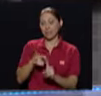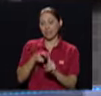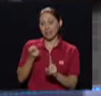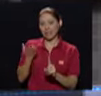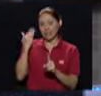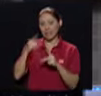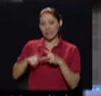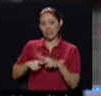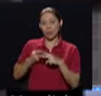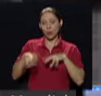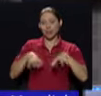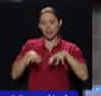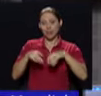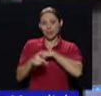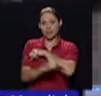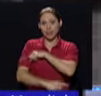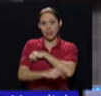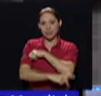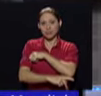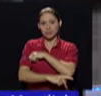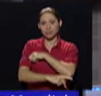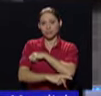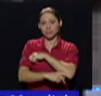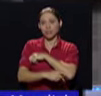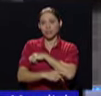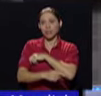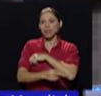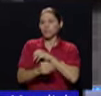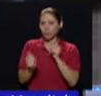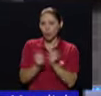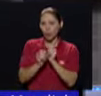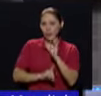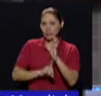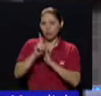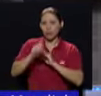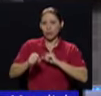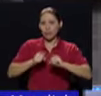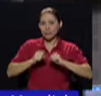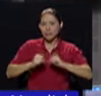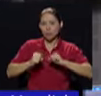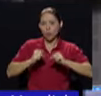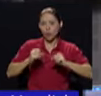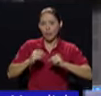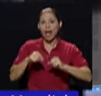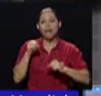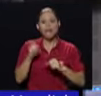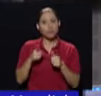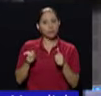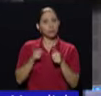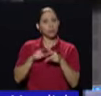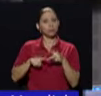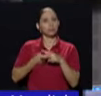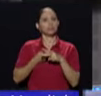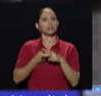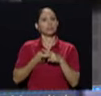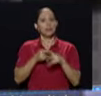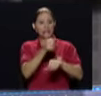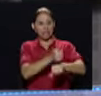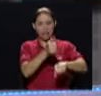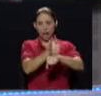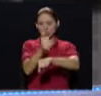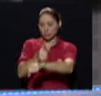inició sus actividades en el país y cuando, con el desarrollo de la sismología, fue un pionero en instalar redes